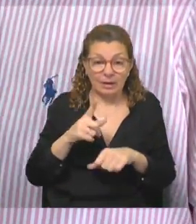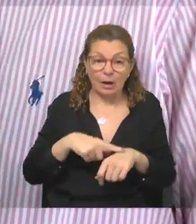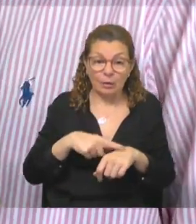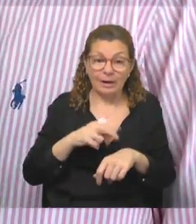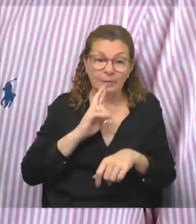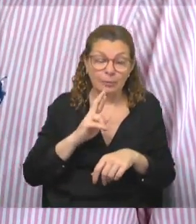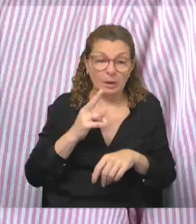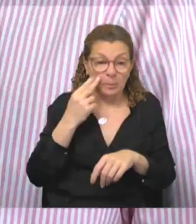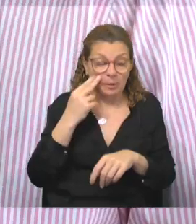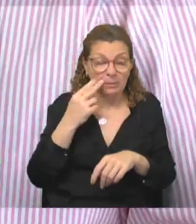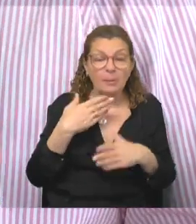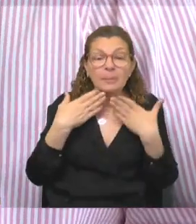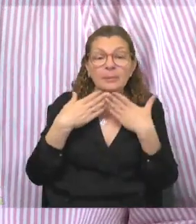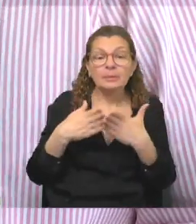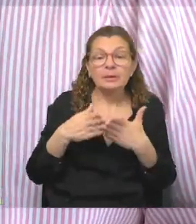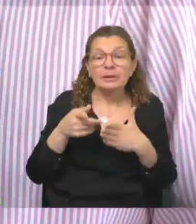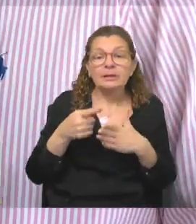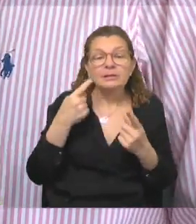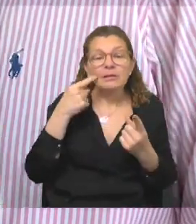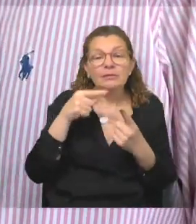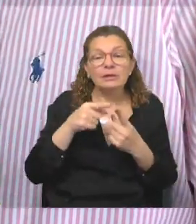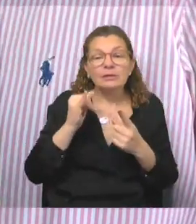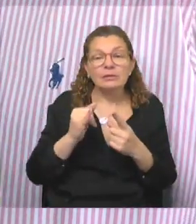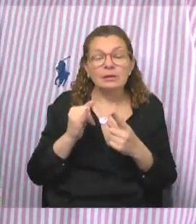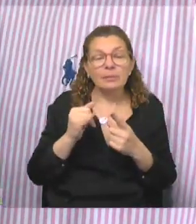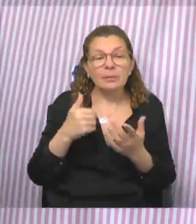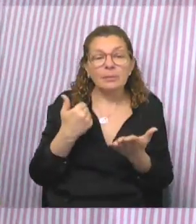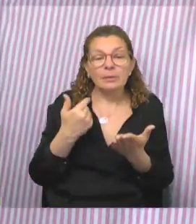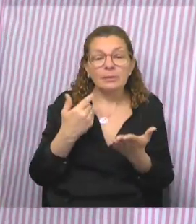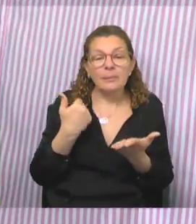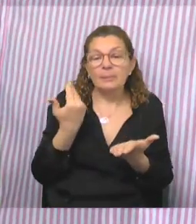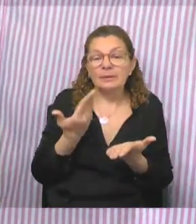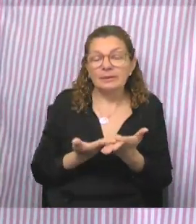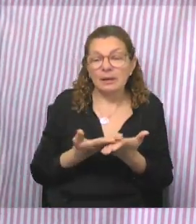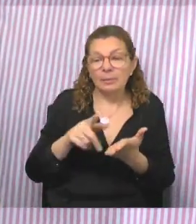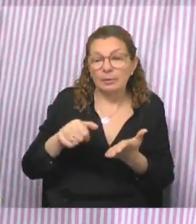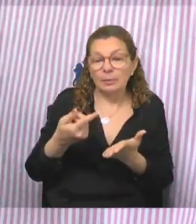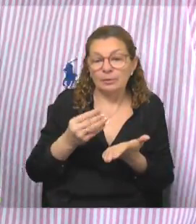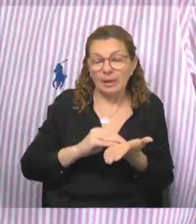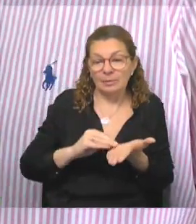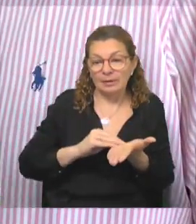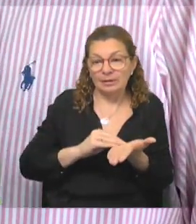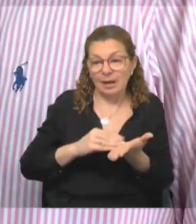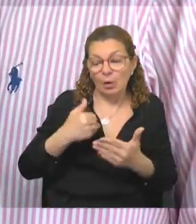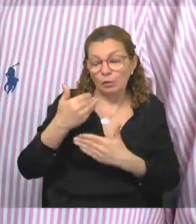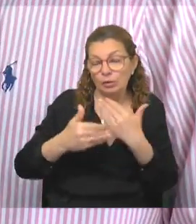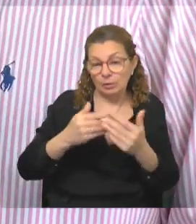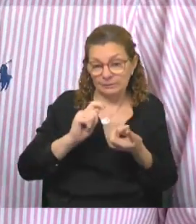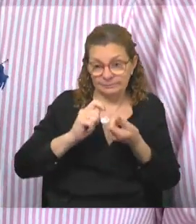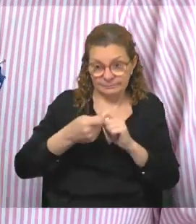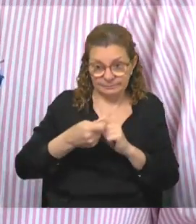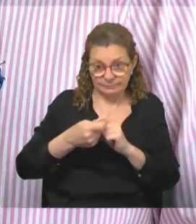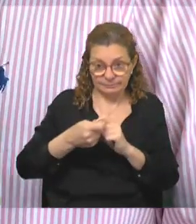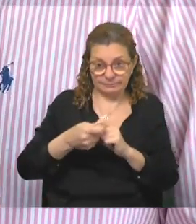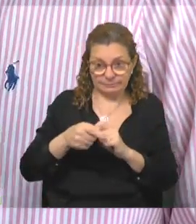responder te quería consultar Qué desafíos debe se van a presentar para la próxima administración qué continuidad o Qué cambios tienen